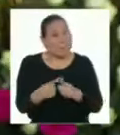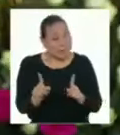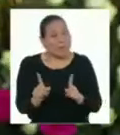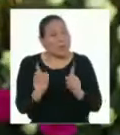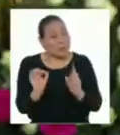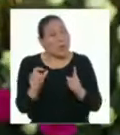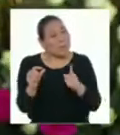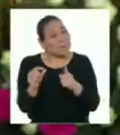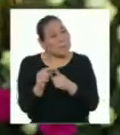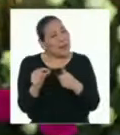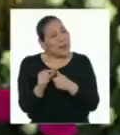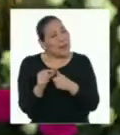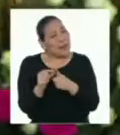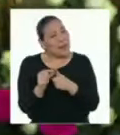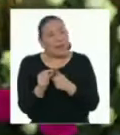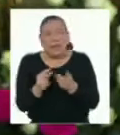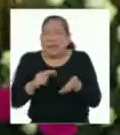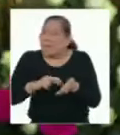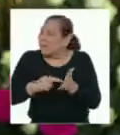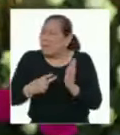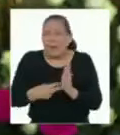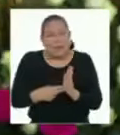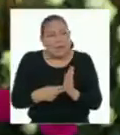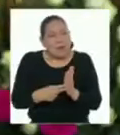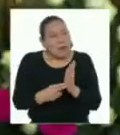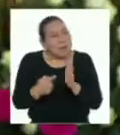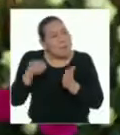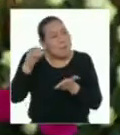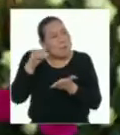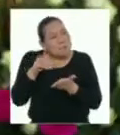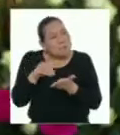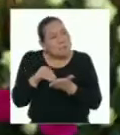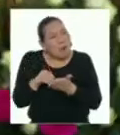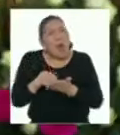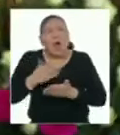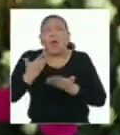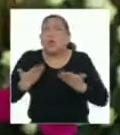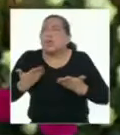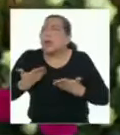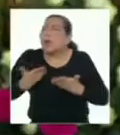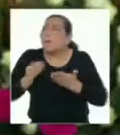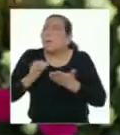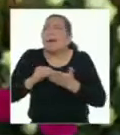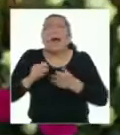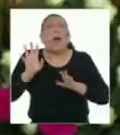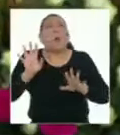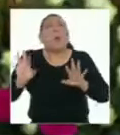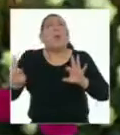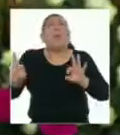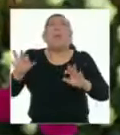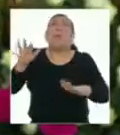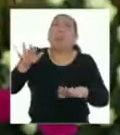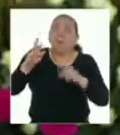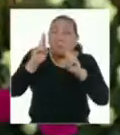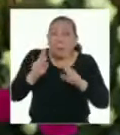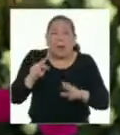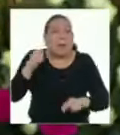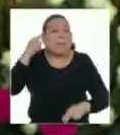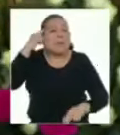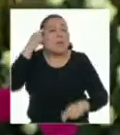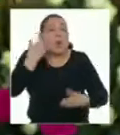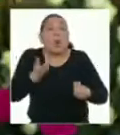es una palabra que expresa mucho más que algunos actos de generosidad esporádicos. Es